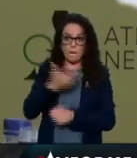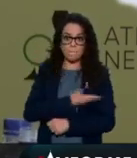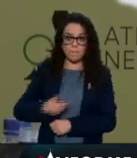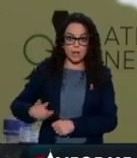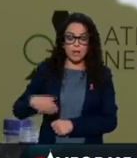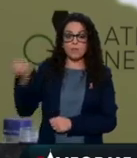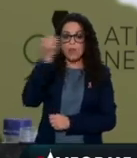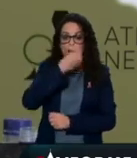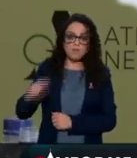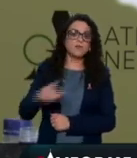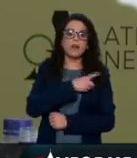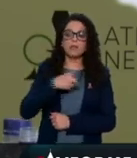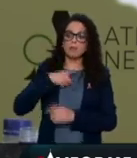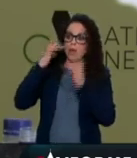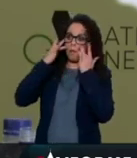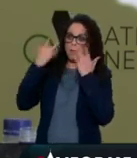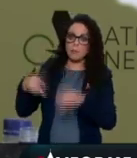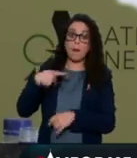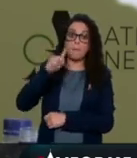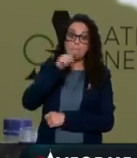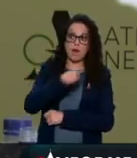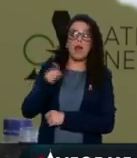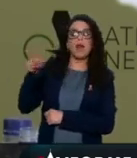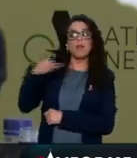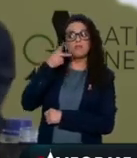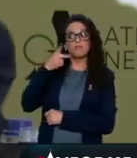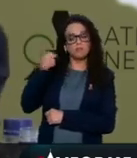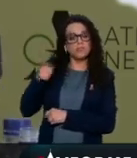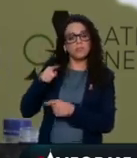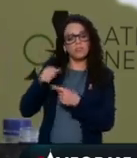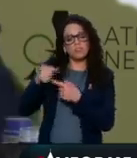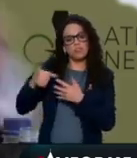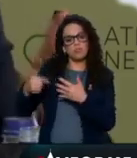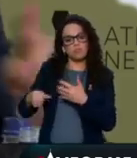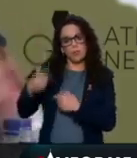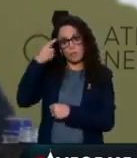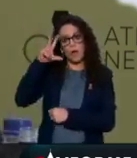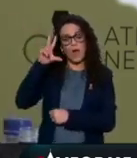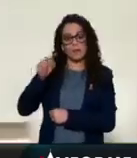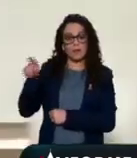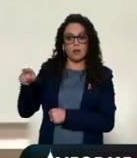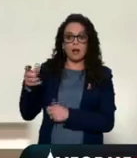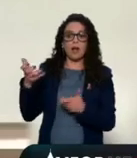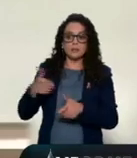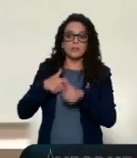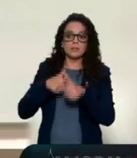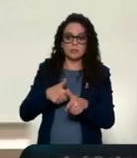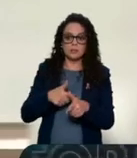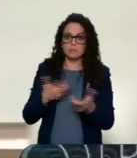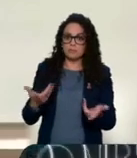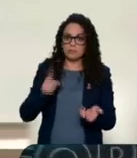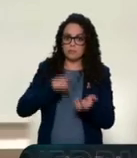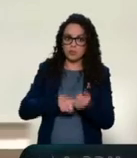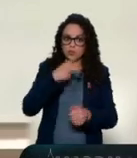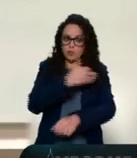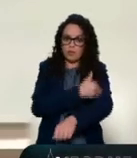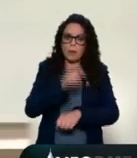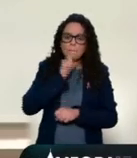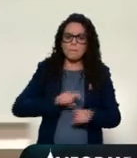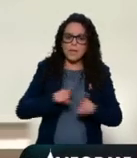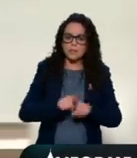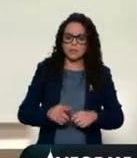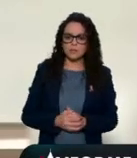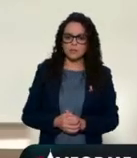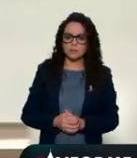renunciar con chantajes que incluye la congelación de sus propias cuentas bancarias y las de su familia. Y hoy puedo dar fe